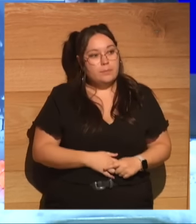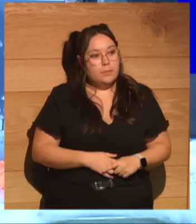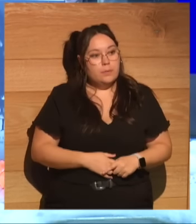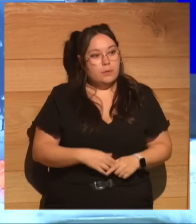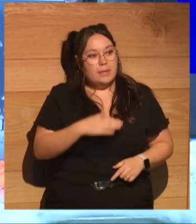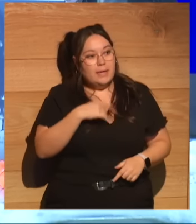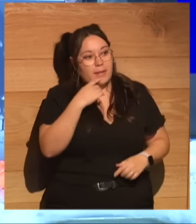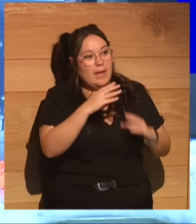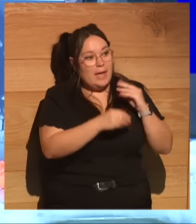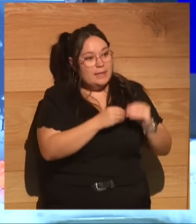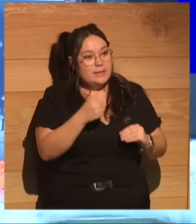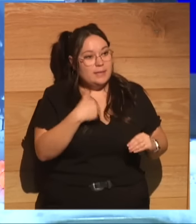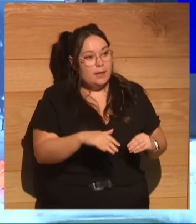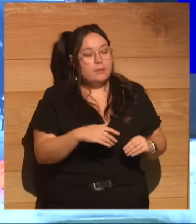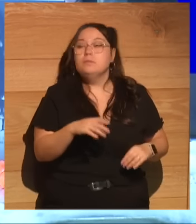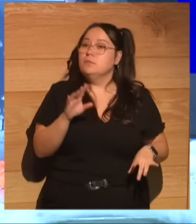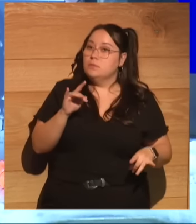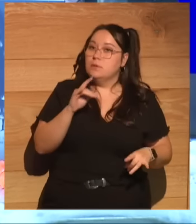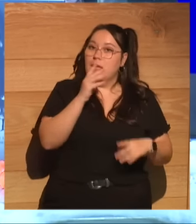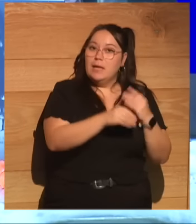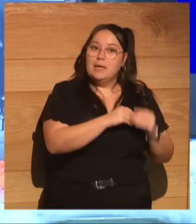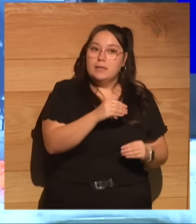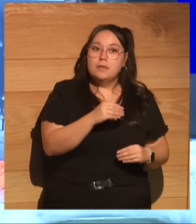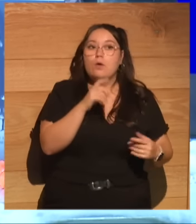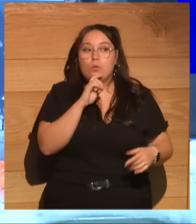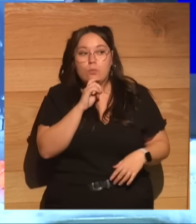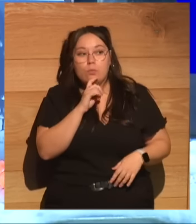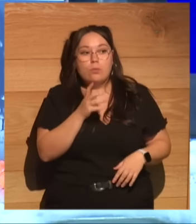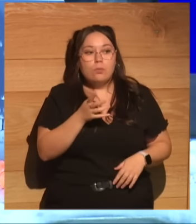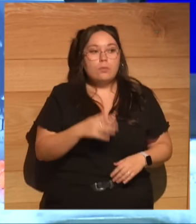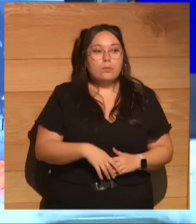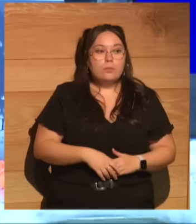¿Quieres que diga hecha? Sí, o venga, sí, me gustaría. Venga. ¿Hecha o pone? ¿Cuál quieres? Hecha.